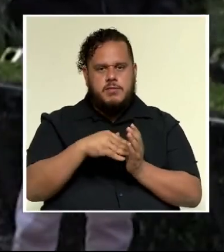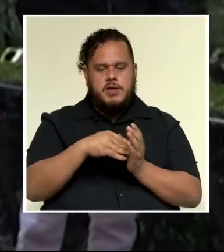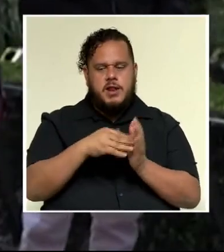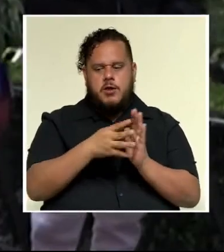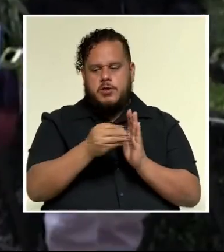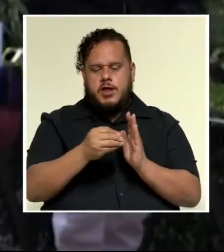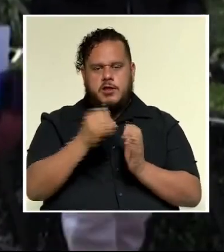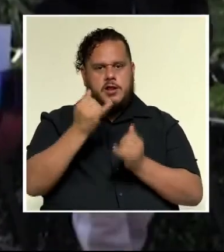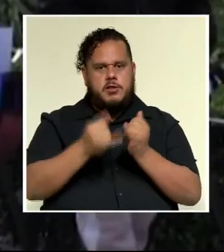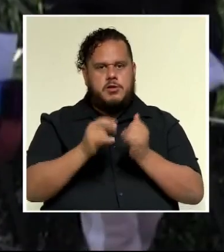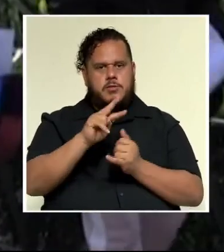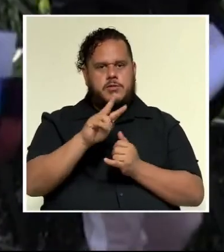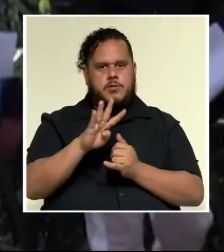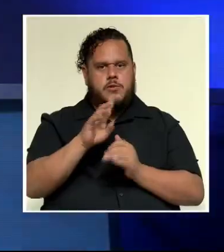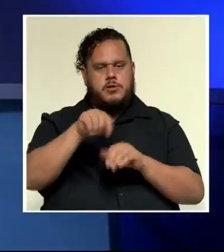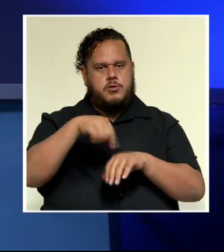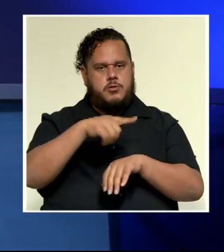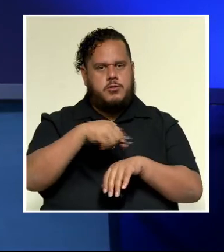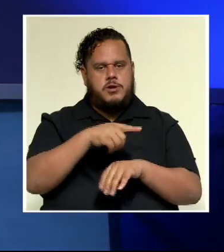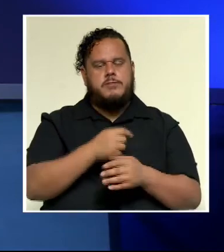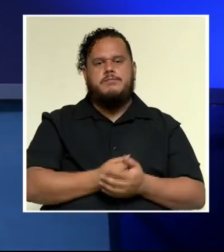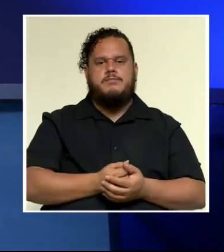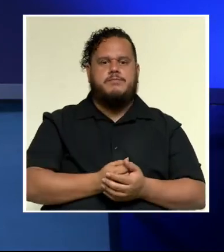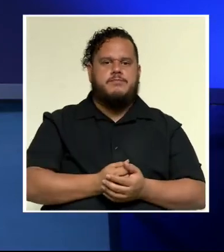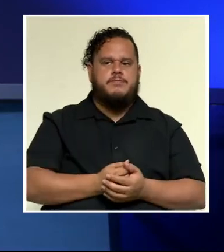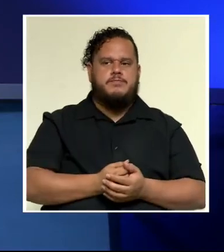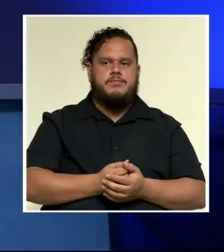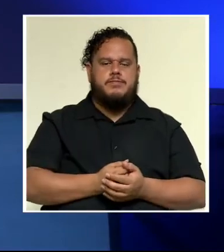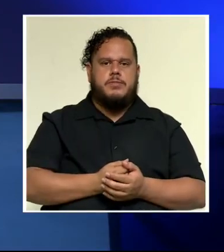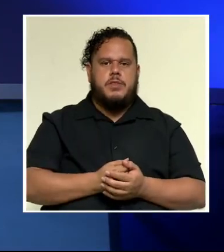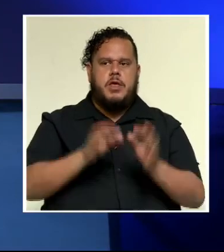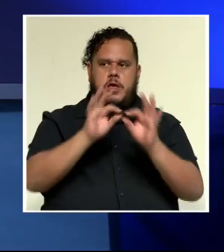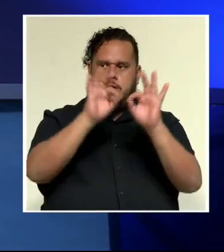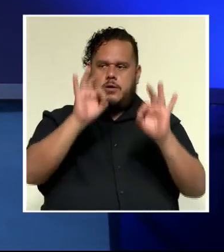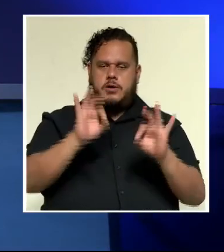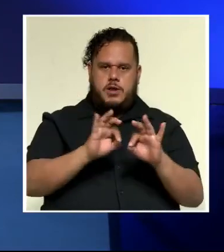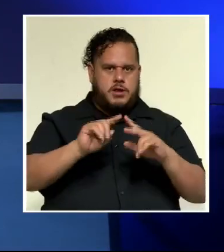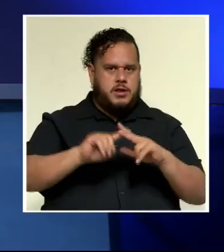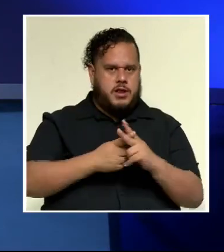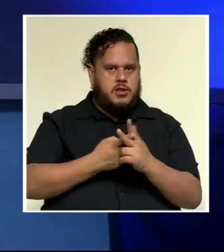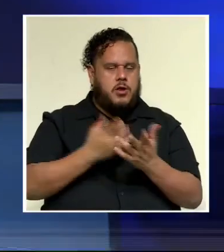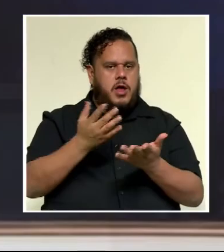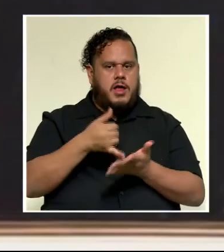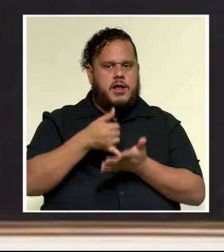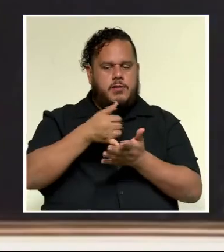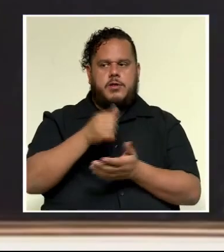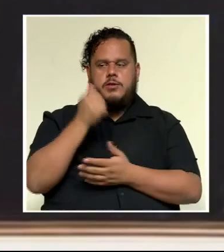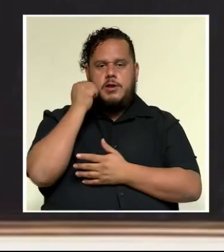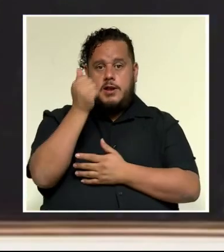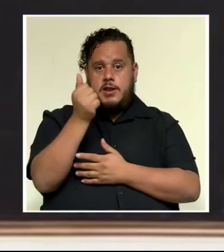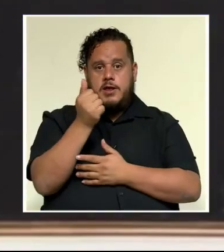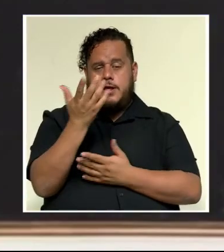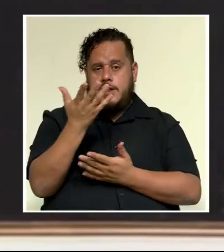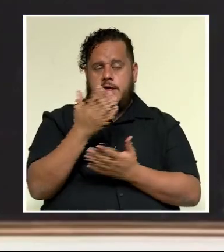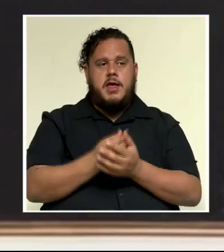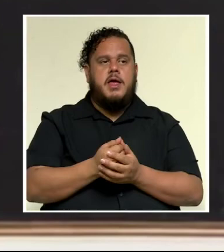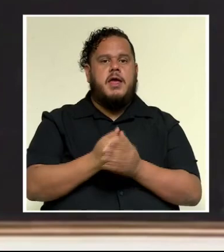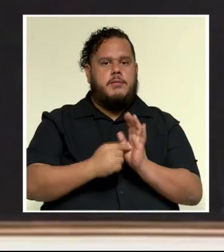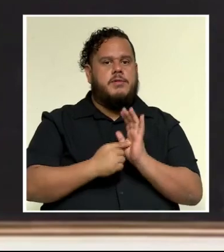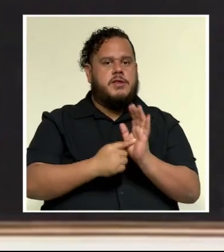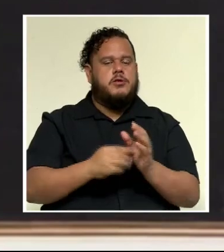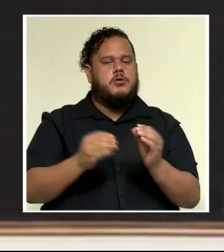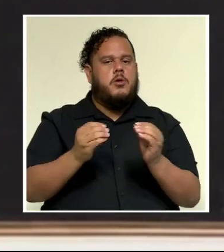las últimas 24 horas. Con el retraso en su debut en el actual campeonato, Liga Deportiva Alajuelense presentó a sus